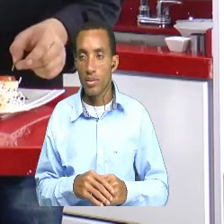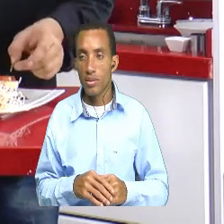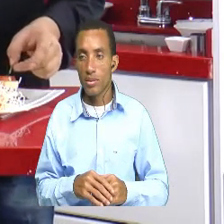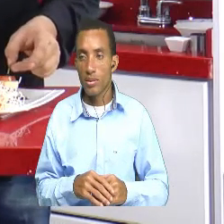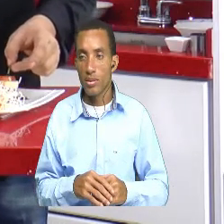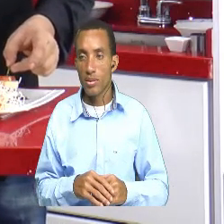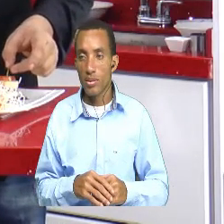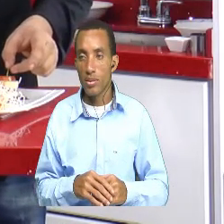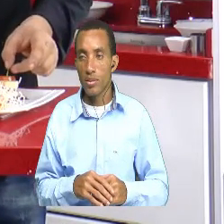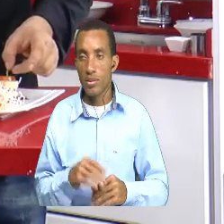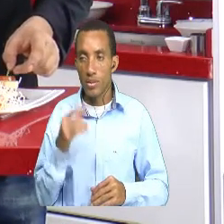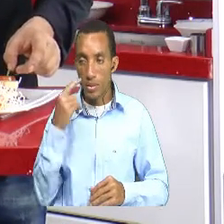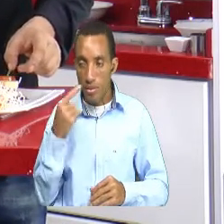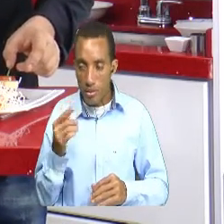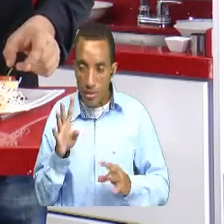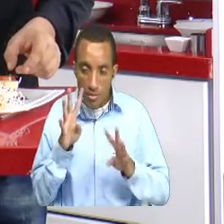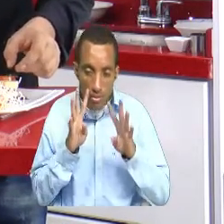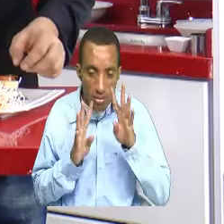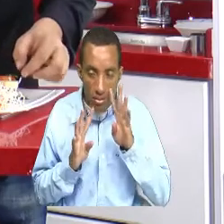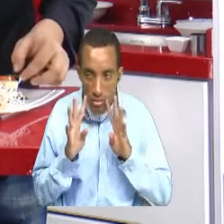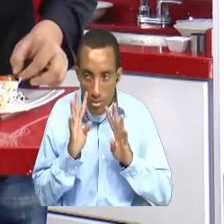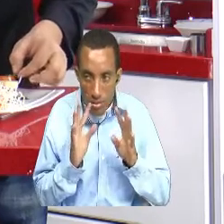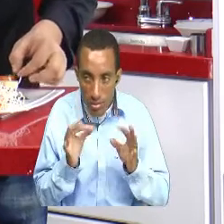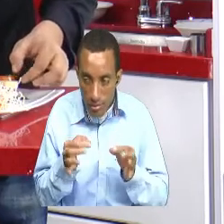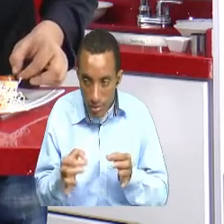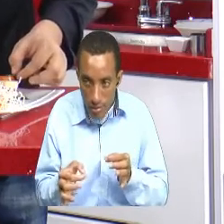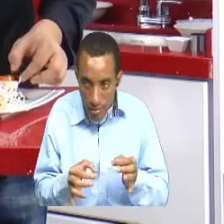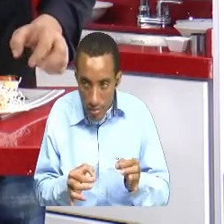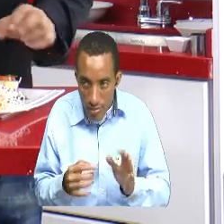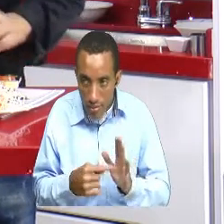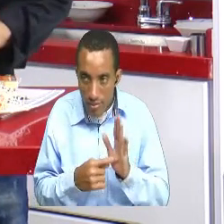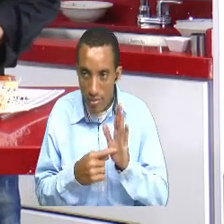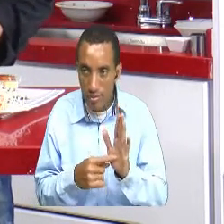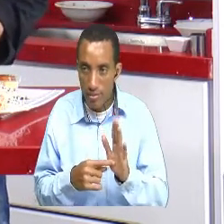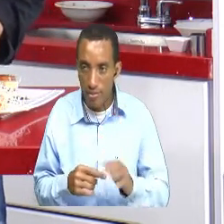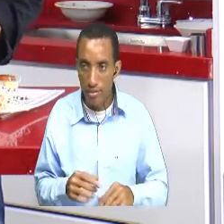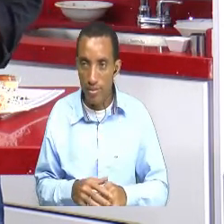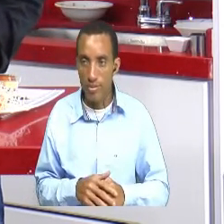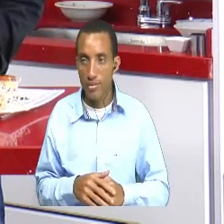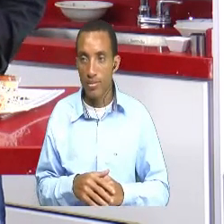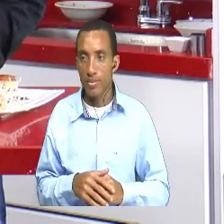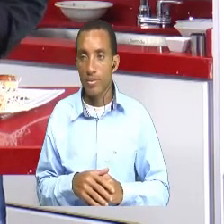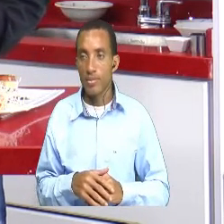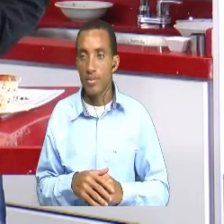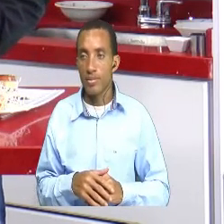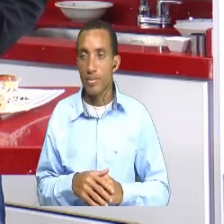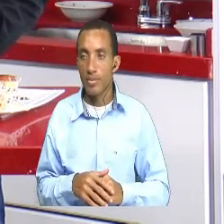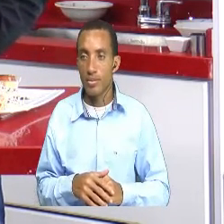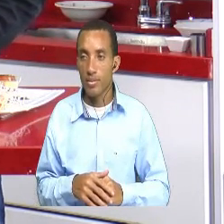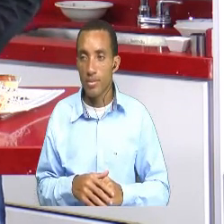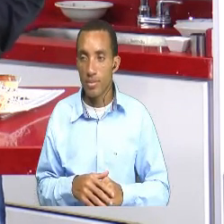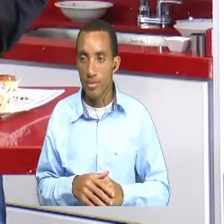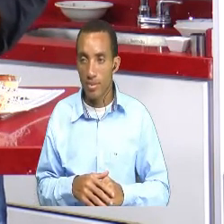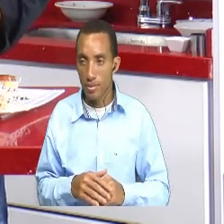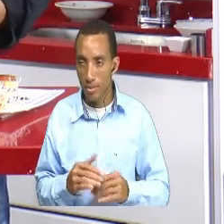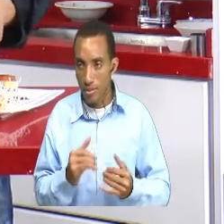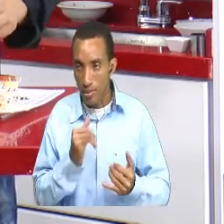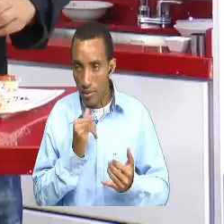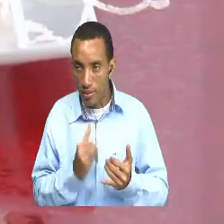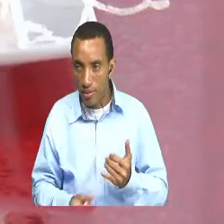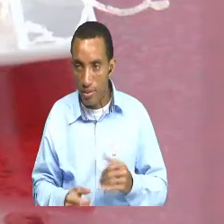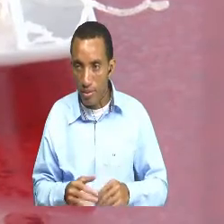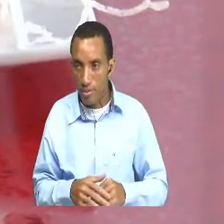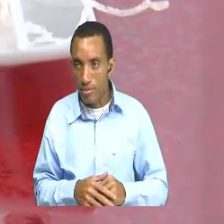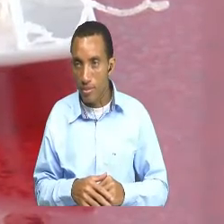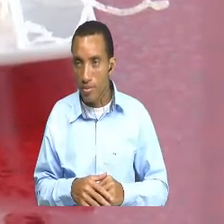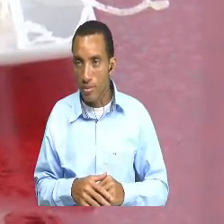él está dando aquí la decoración ya de presentación ya ya sí y aquí vamos a terminar con un solo plato